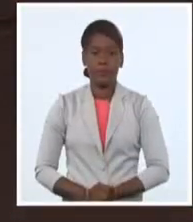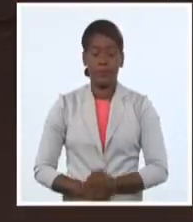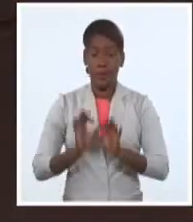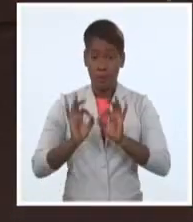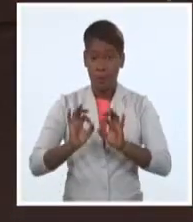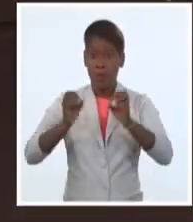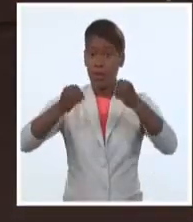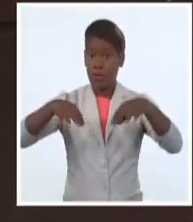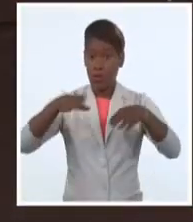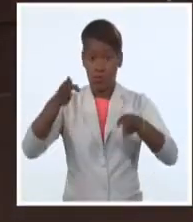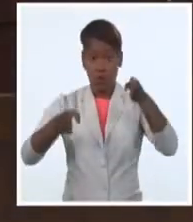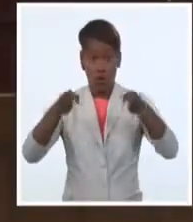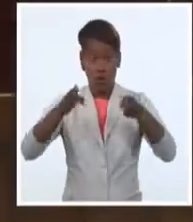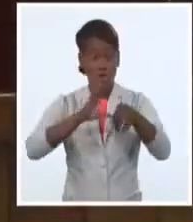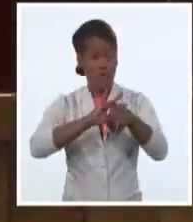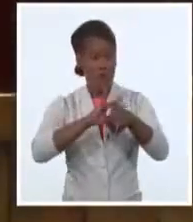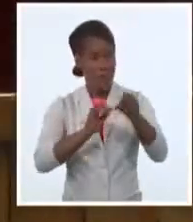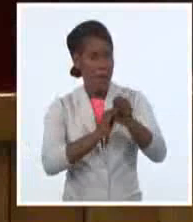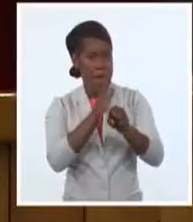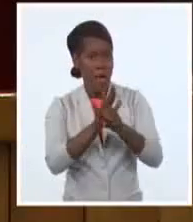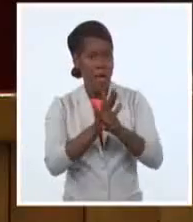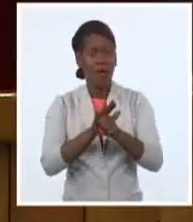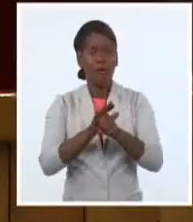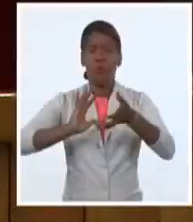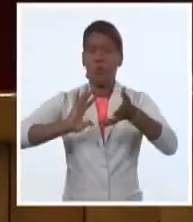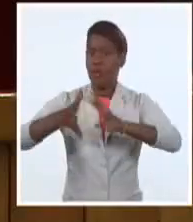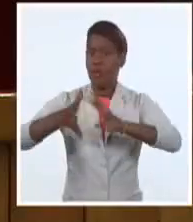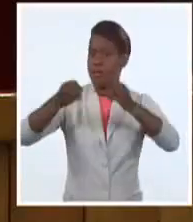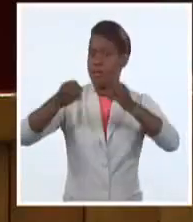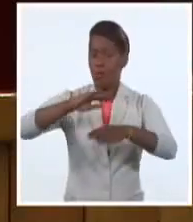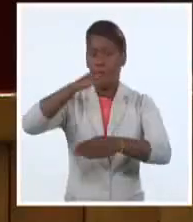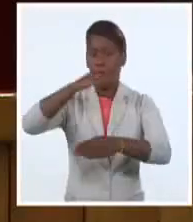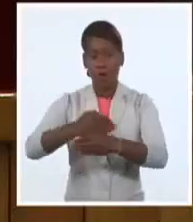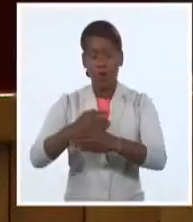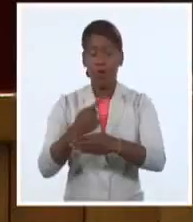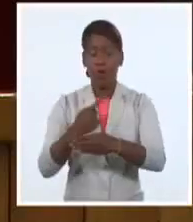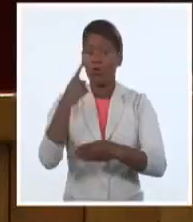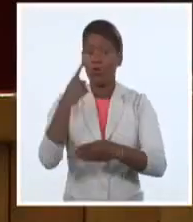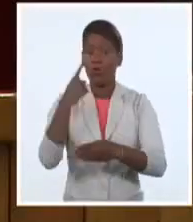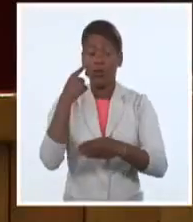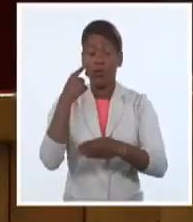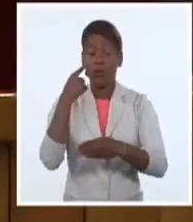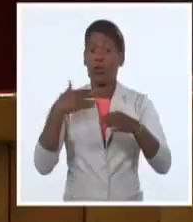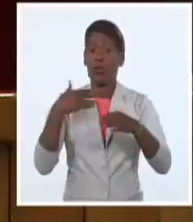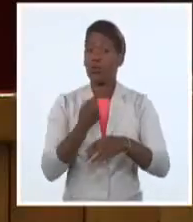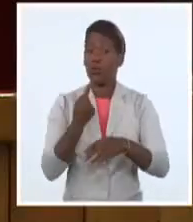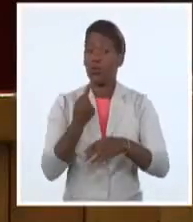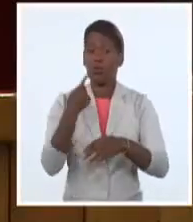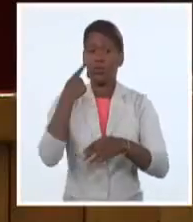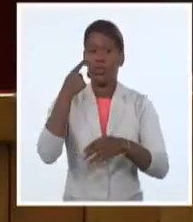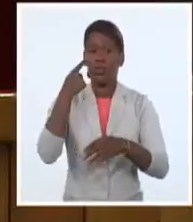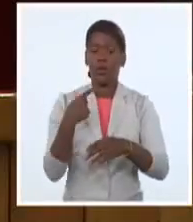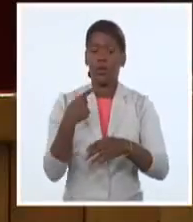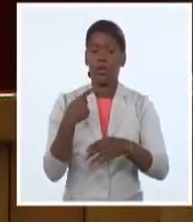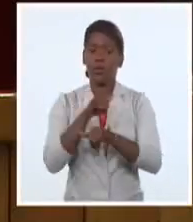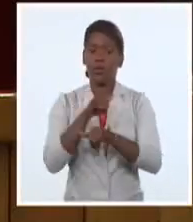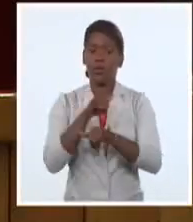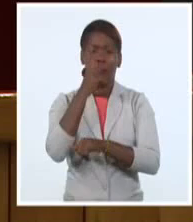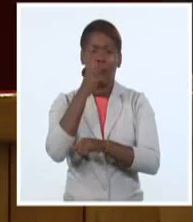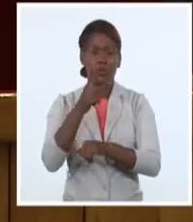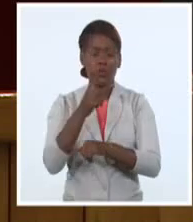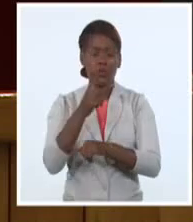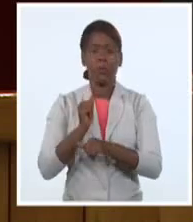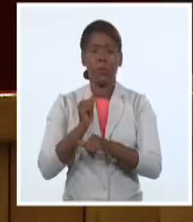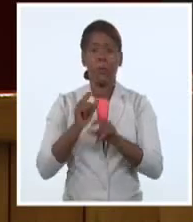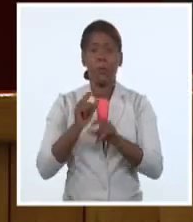han producido condiciones que favorecen la inflación por la existencia de una demanda muy superior a la oferta, lo que constituye